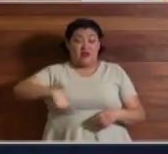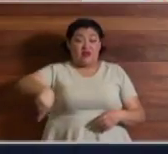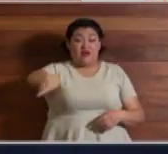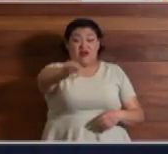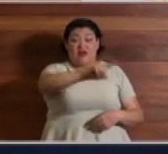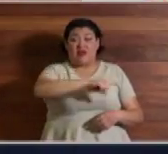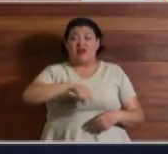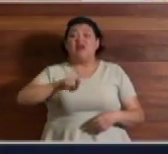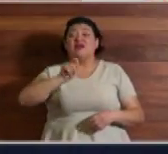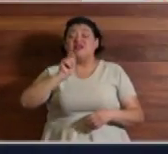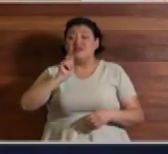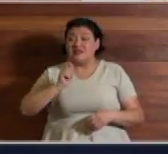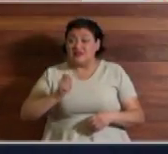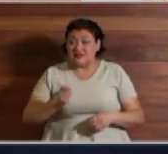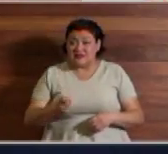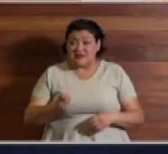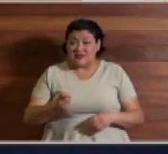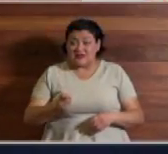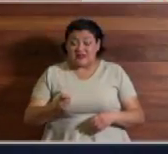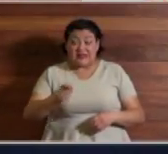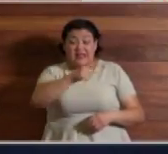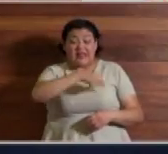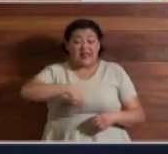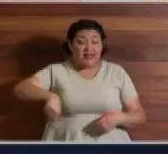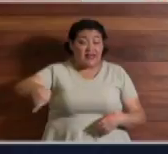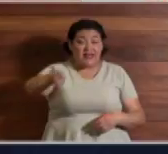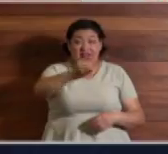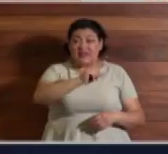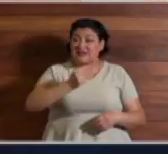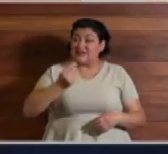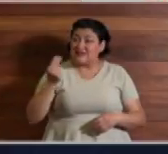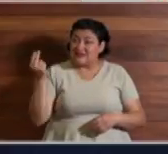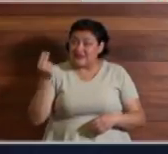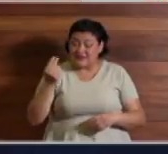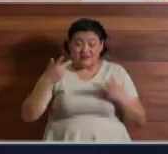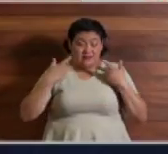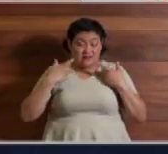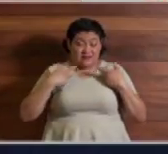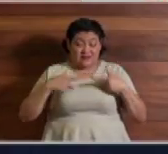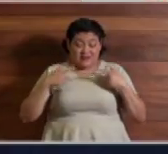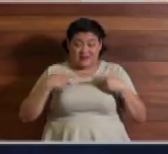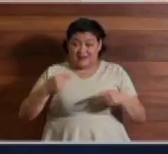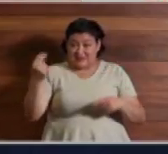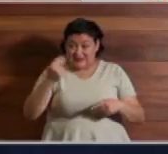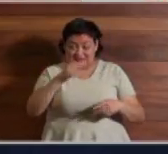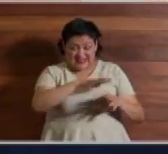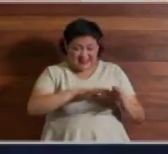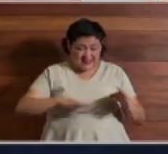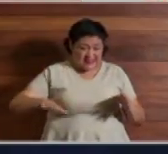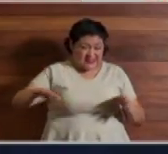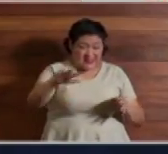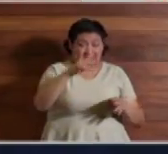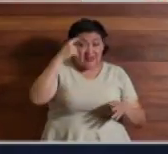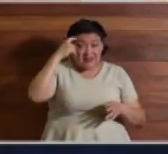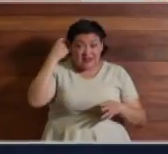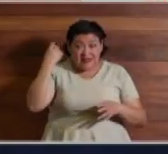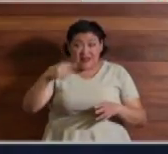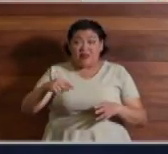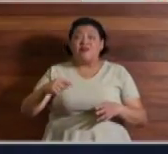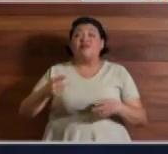las capacidades, es más bien, la obtención de las capacidades o el capital humano, condición necesaria y suficiente